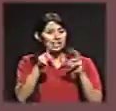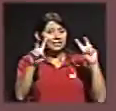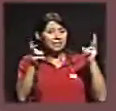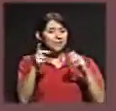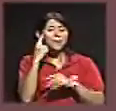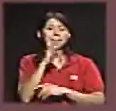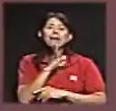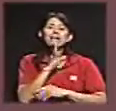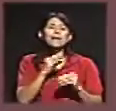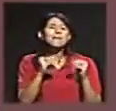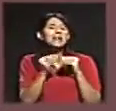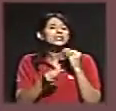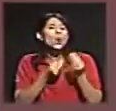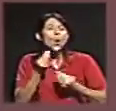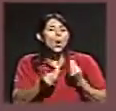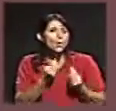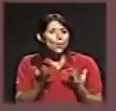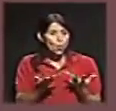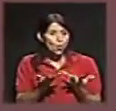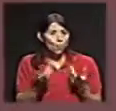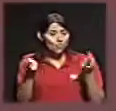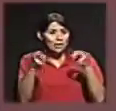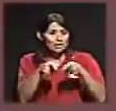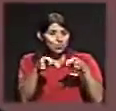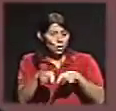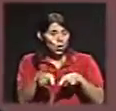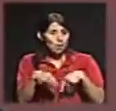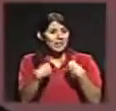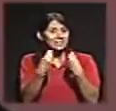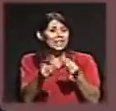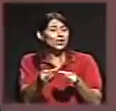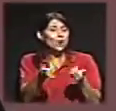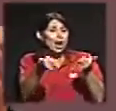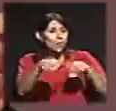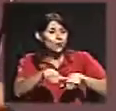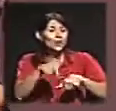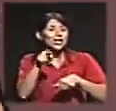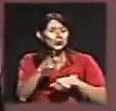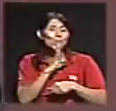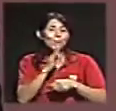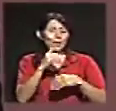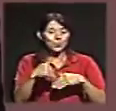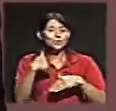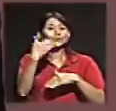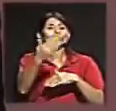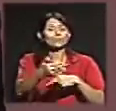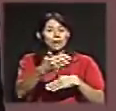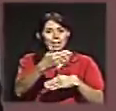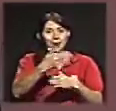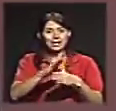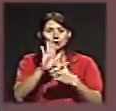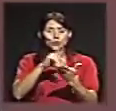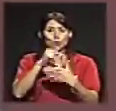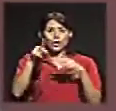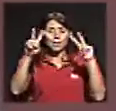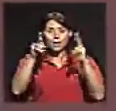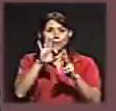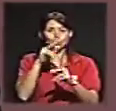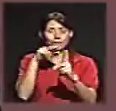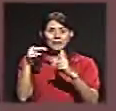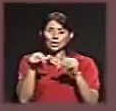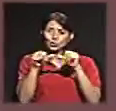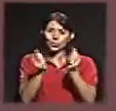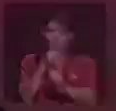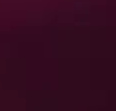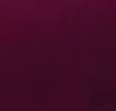para hablar más de cómo fue que se dio en concesión, eso lo vamos a abordar en el próximo segmento de su programa Puntos de Vista. Quédese con